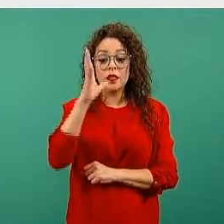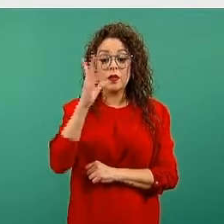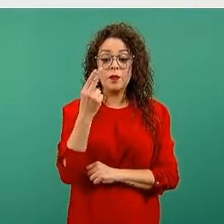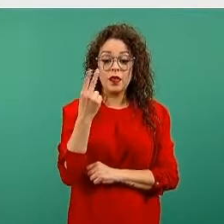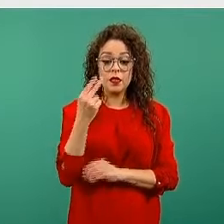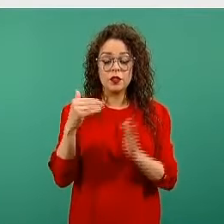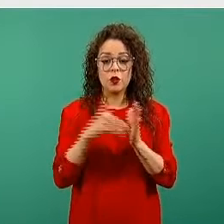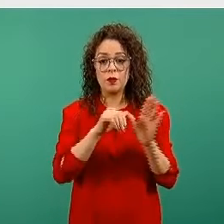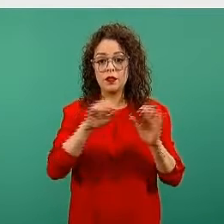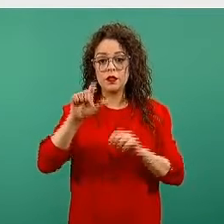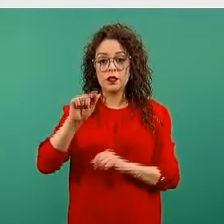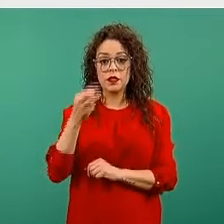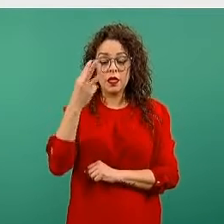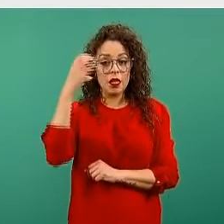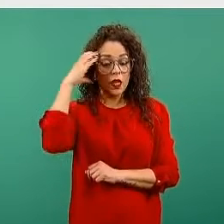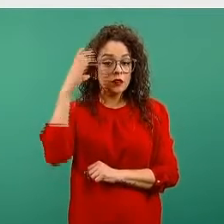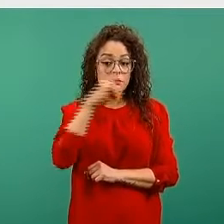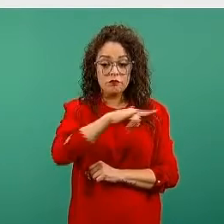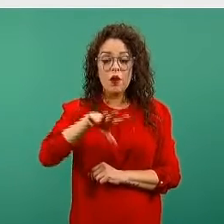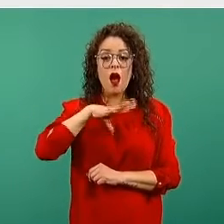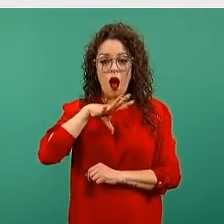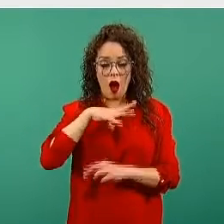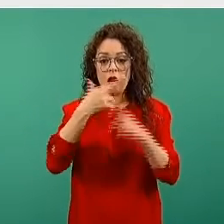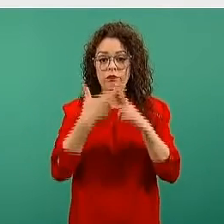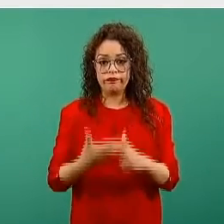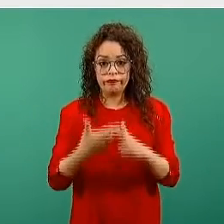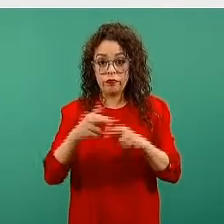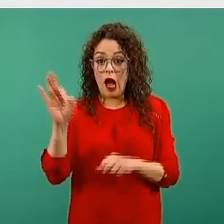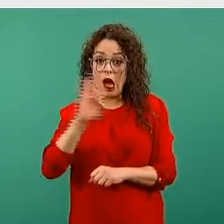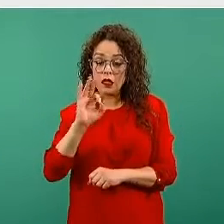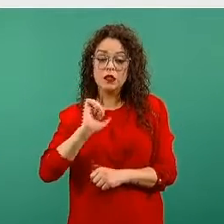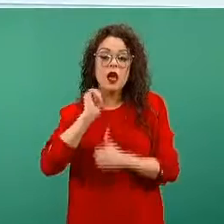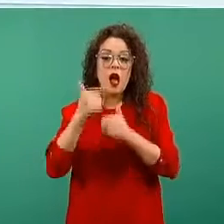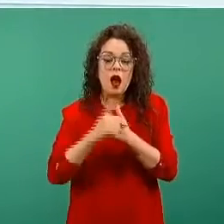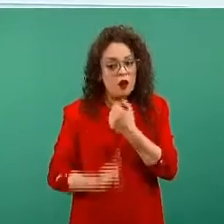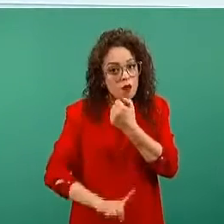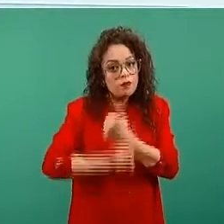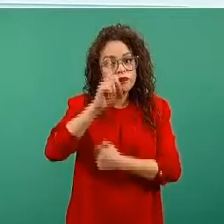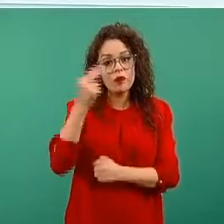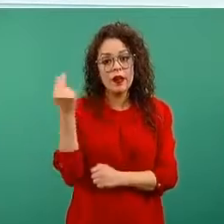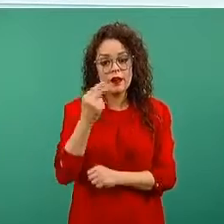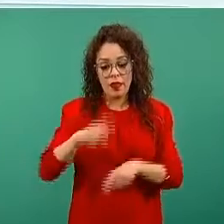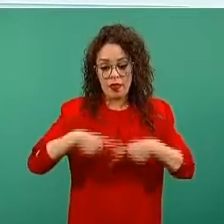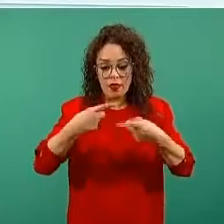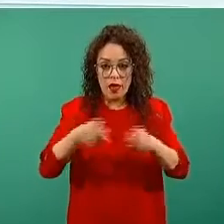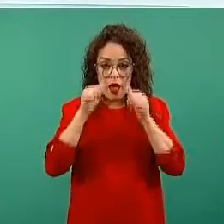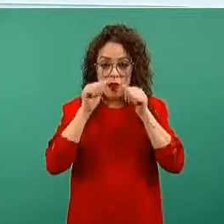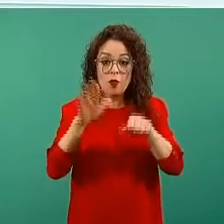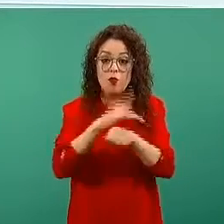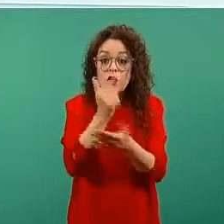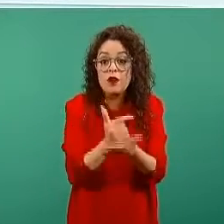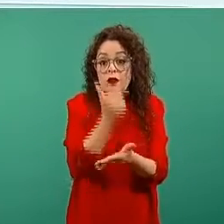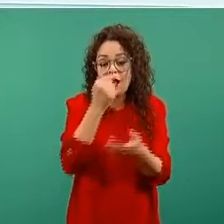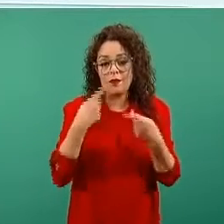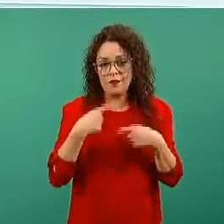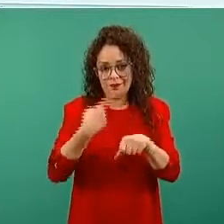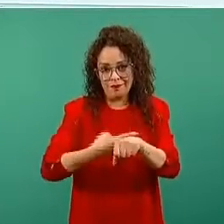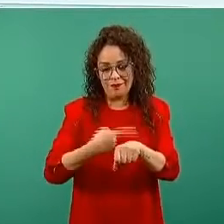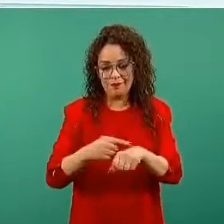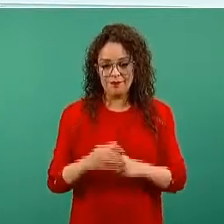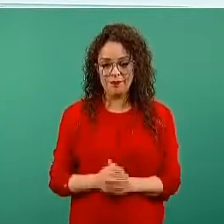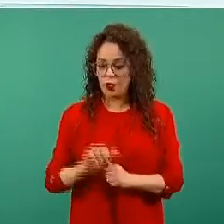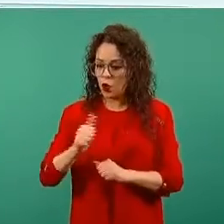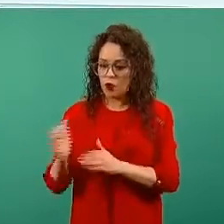25.673 camas que están disponibles en caso de requerirse para atender a los casos graves. La siguiente diapositiva hace el enfoque